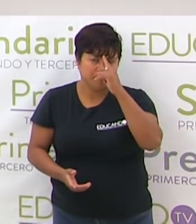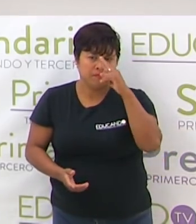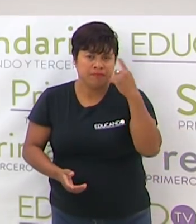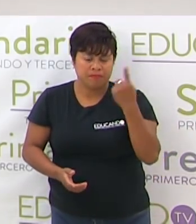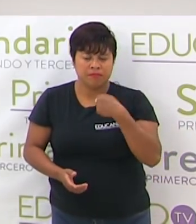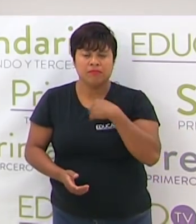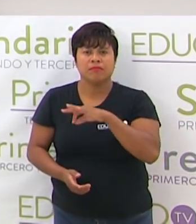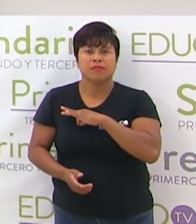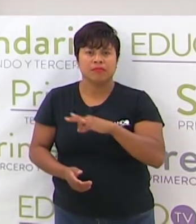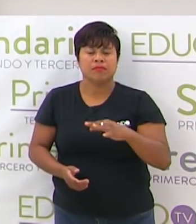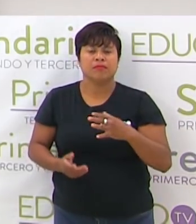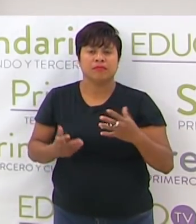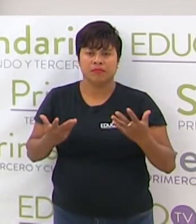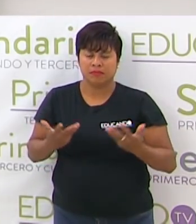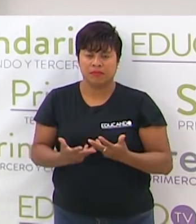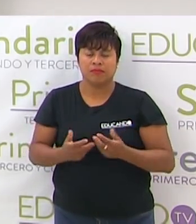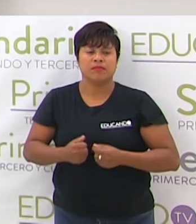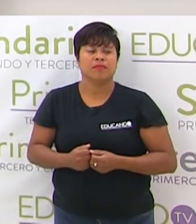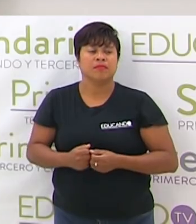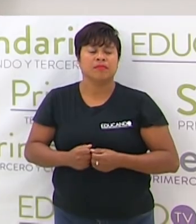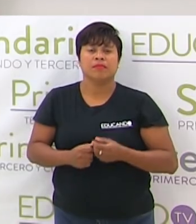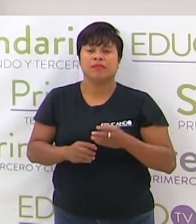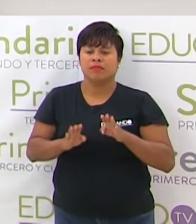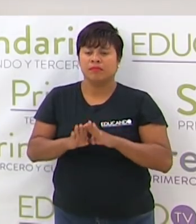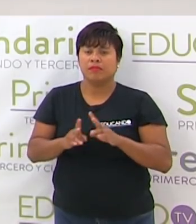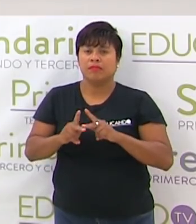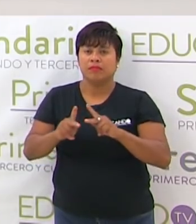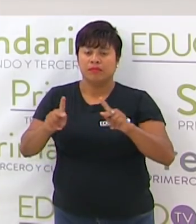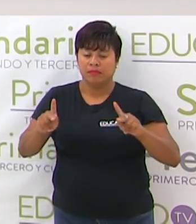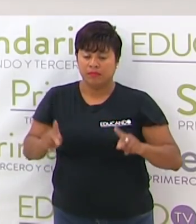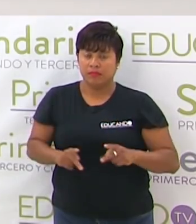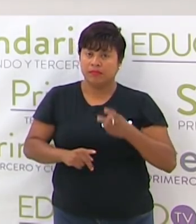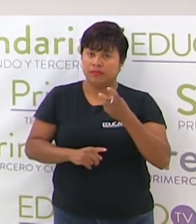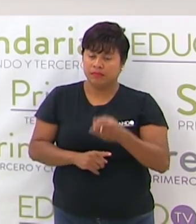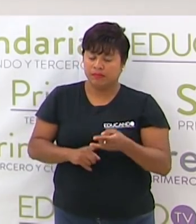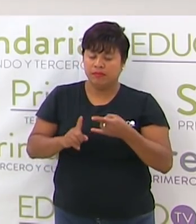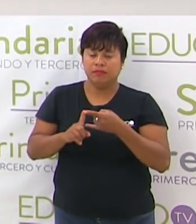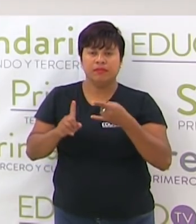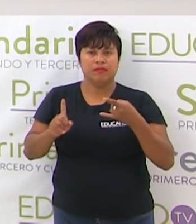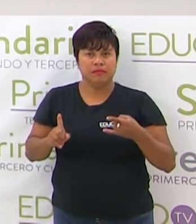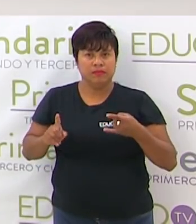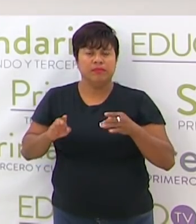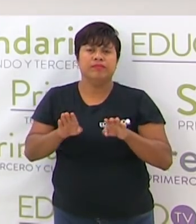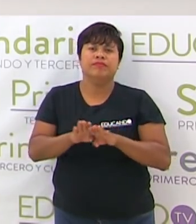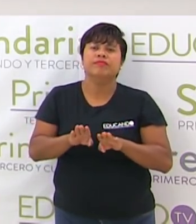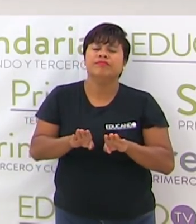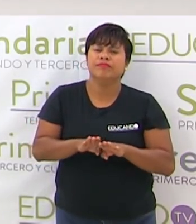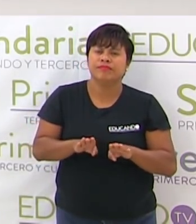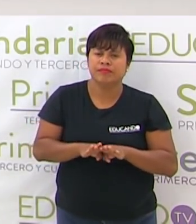fácilmente pude obtener el perímetro de este rectángulo. ¿Cómo?